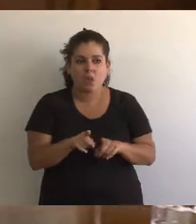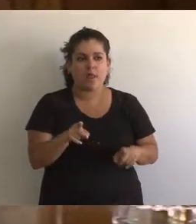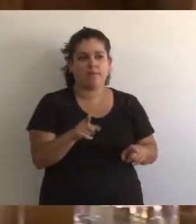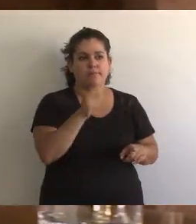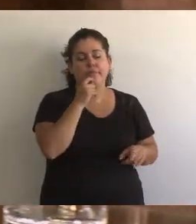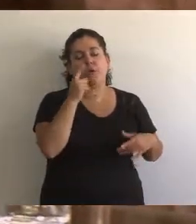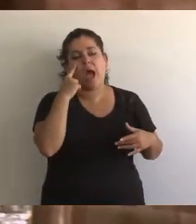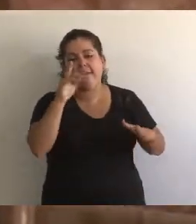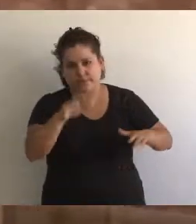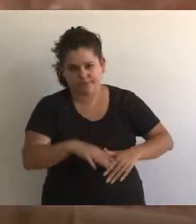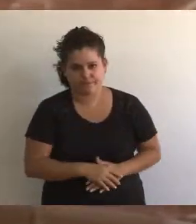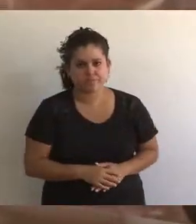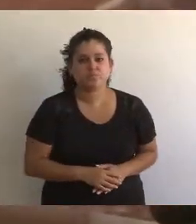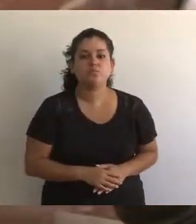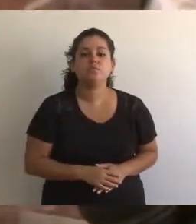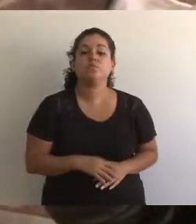menos...